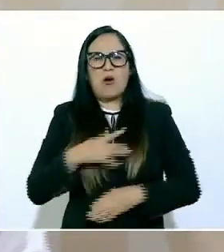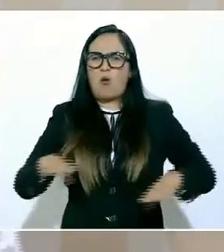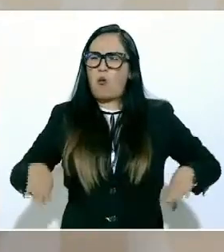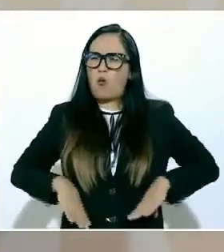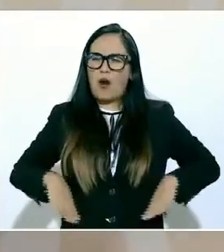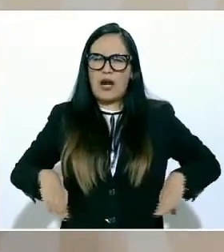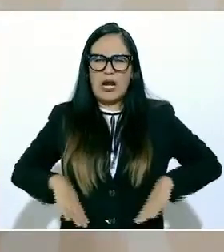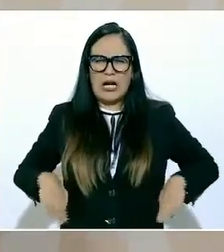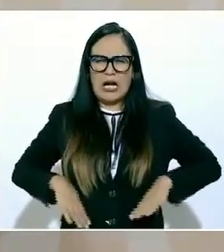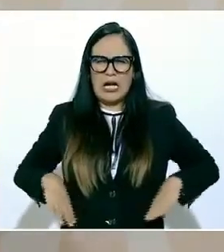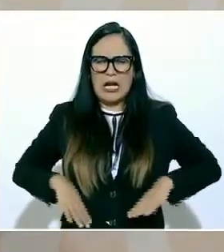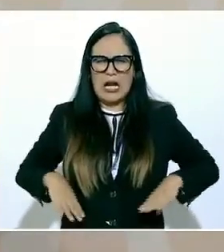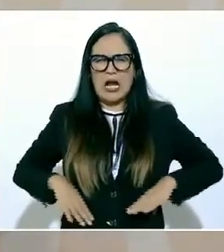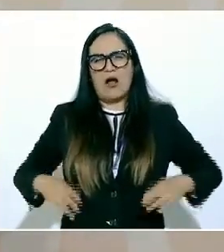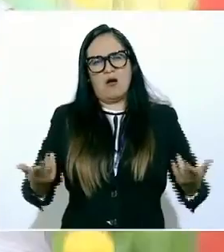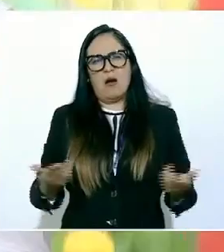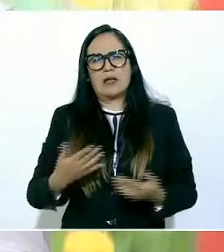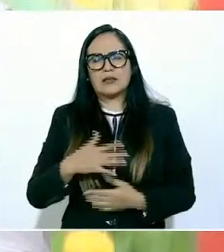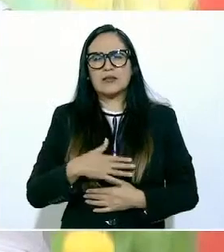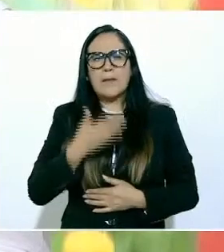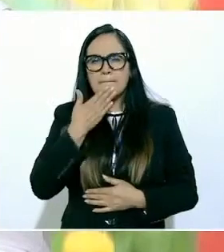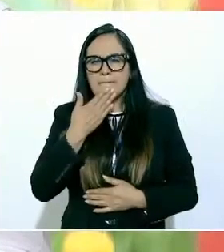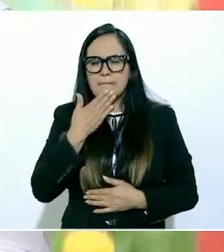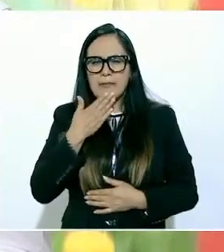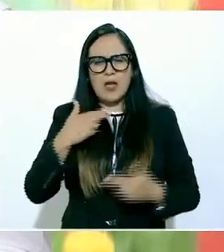lo más fraterno.